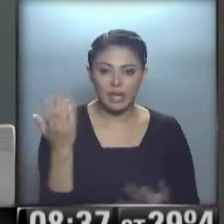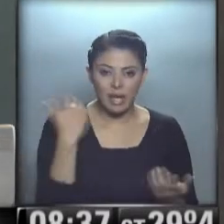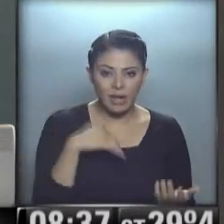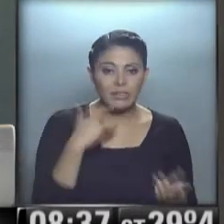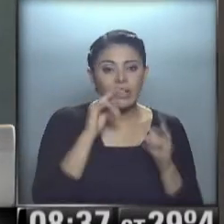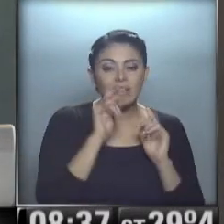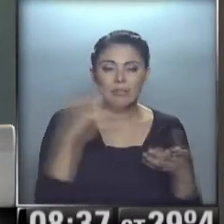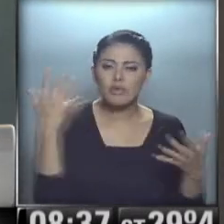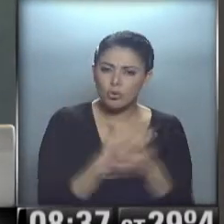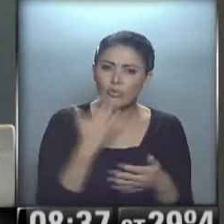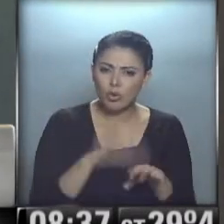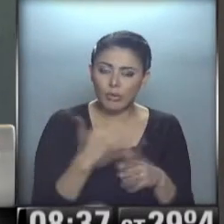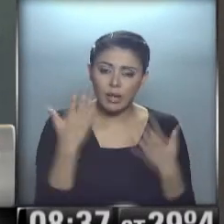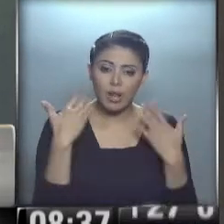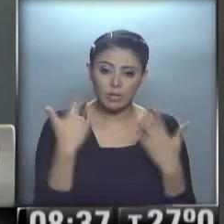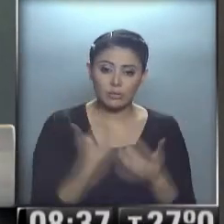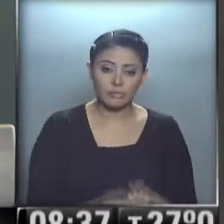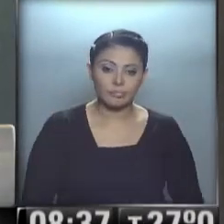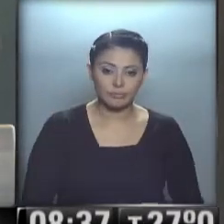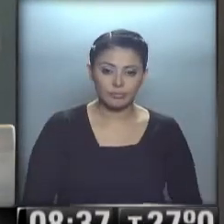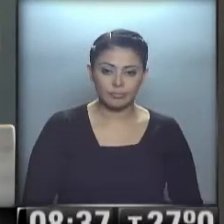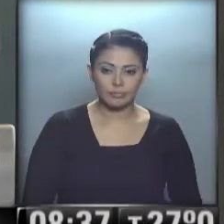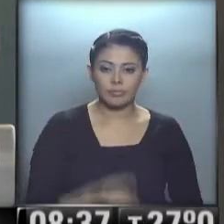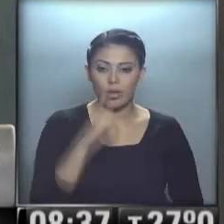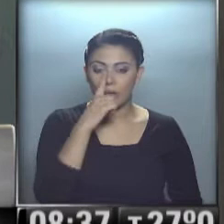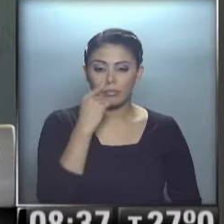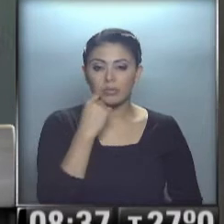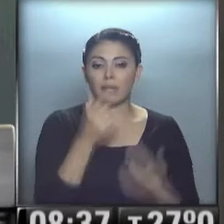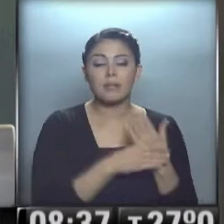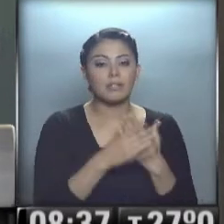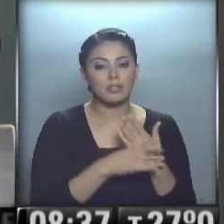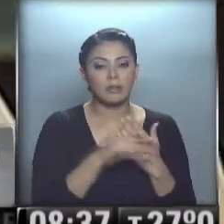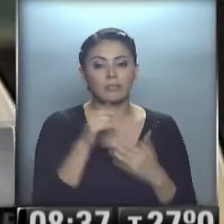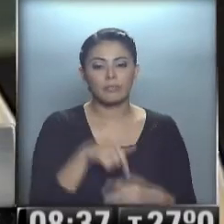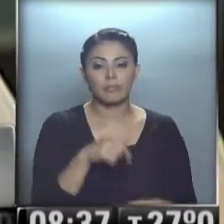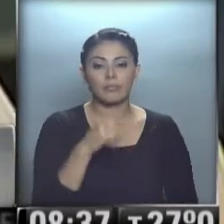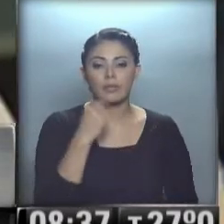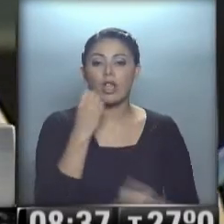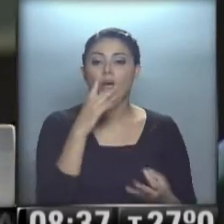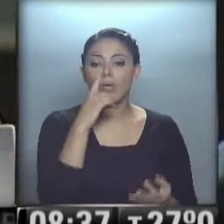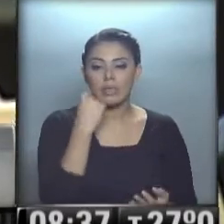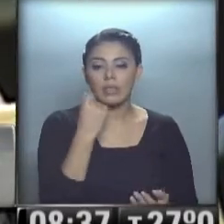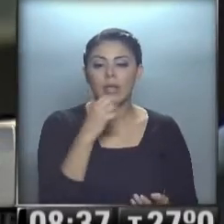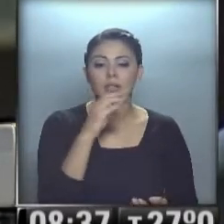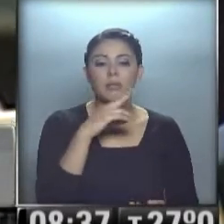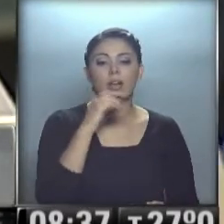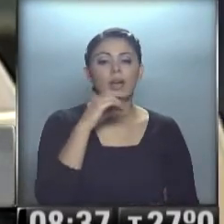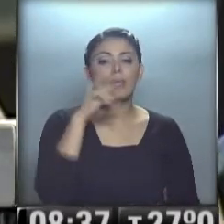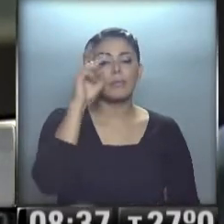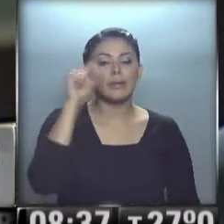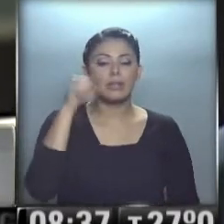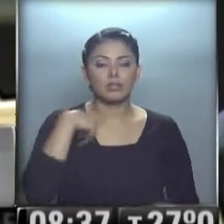están padeciendo, lamentablemente. Ministro Capitanich, por aquí al medio. Buen día, Guillermo Vera, trabajo en